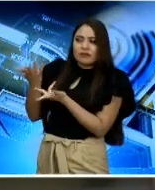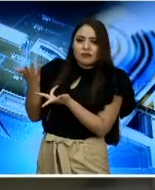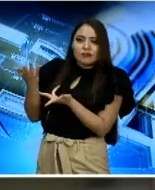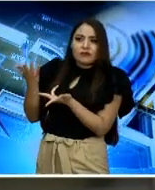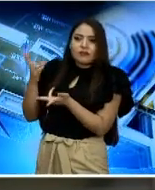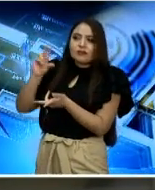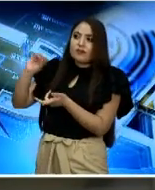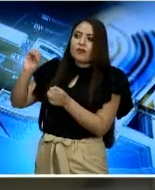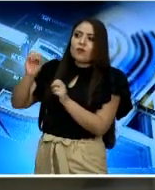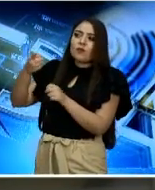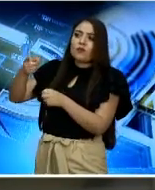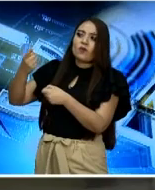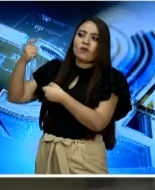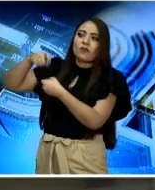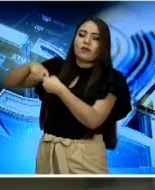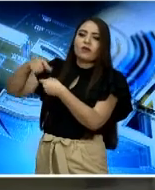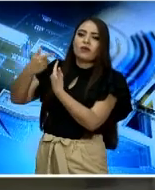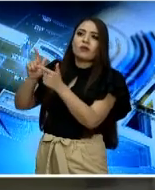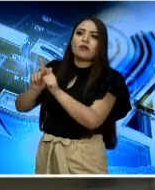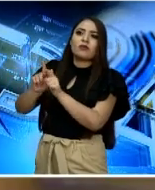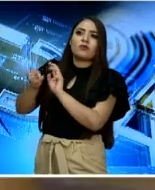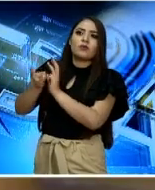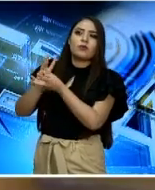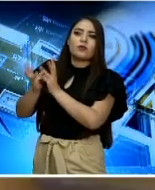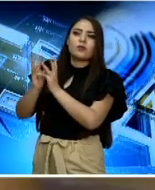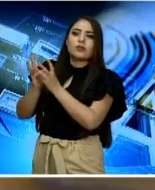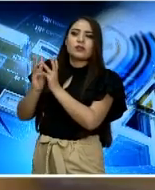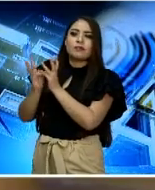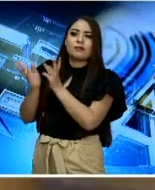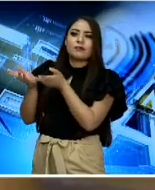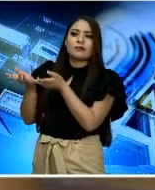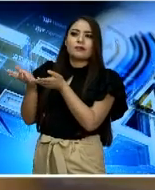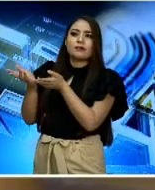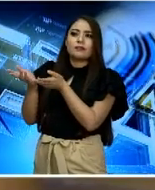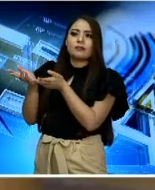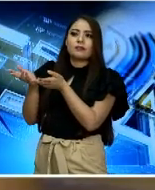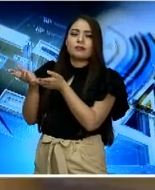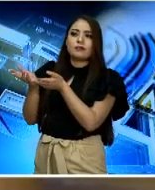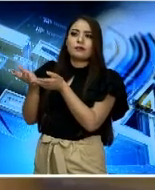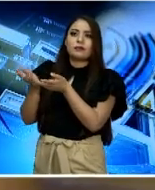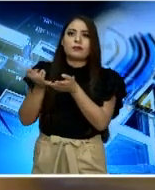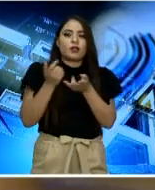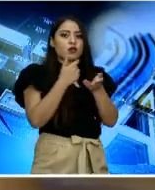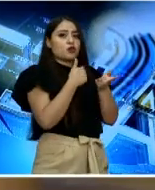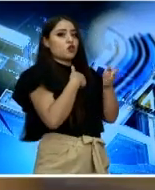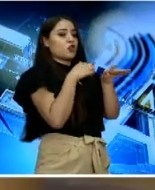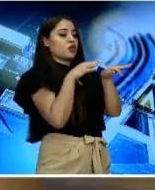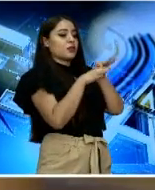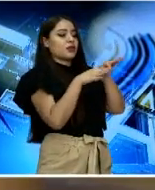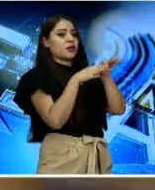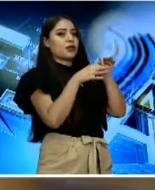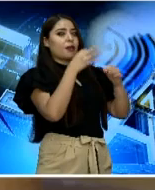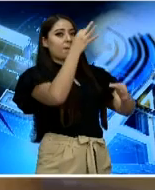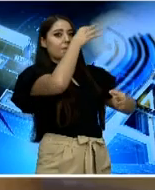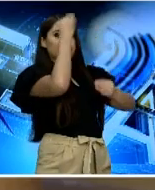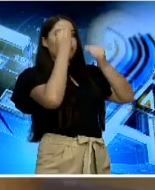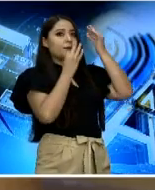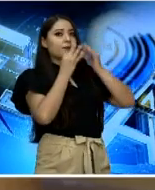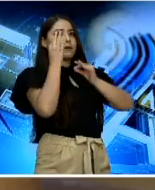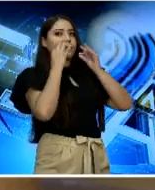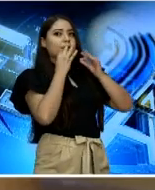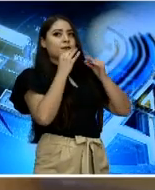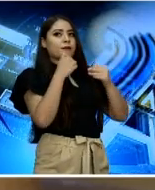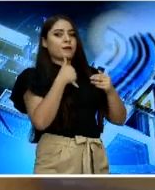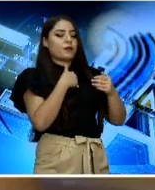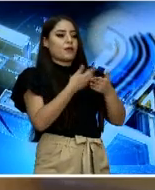ese, Valeria, en el que todas las Yo me dedico a maquillar, y ahora en la cuarentena no tenía trabajo. Mi hijo